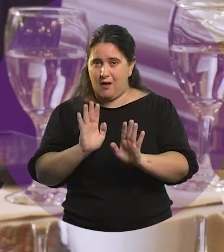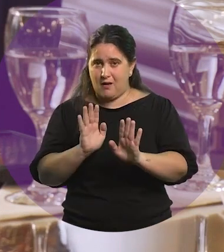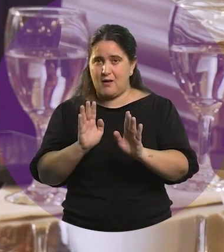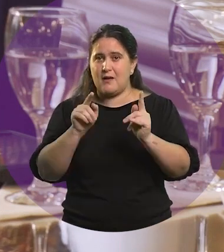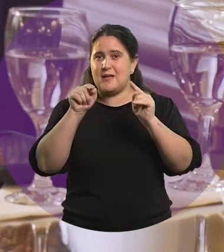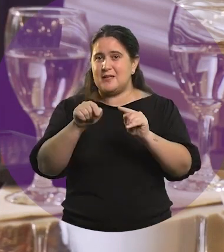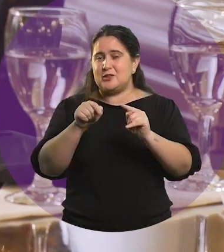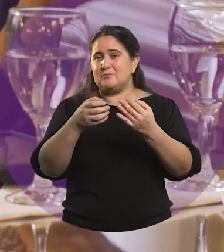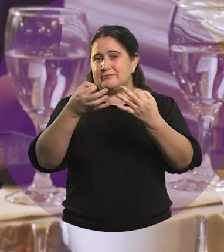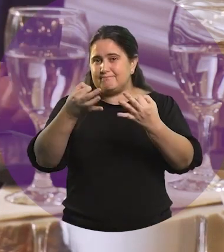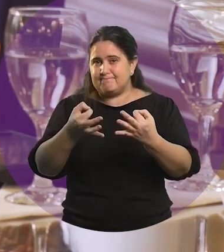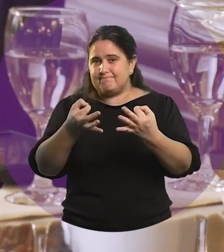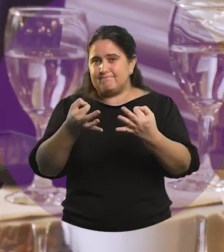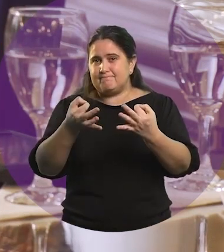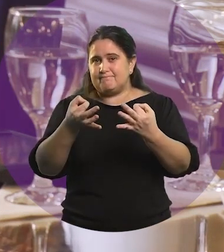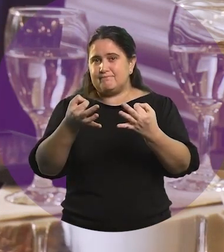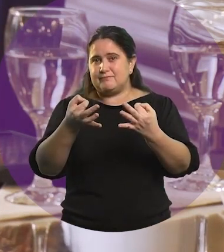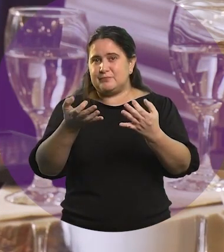estadísticos. Está todo unido.